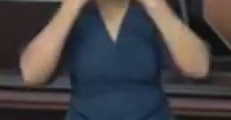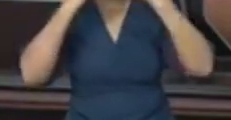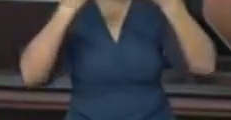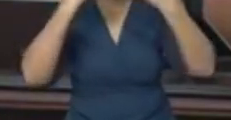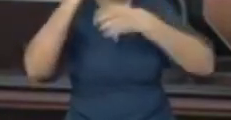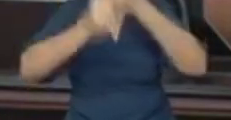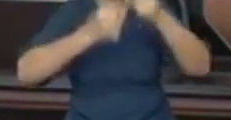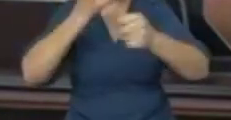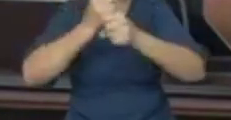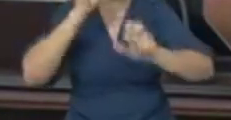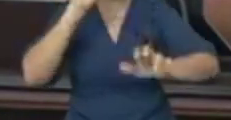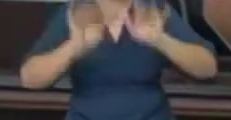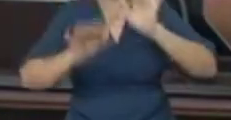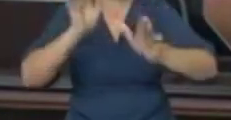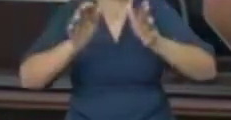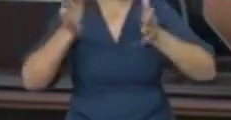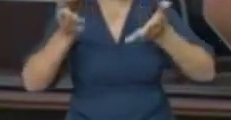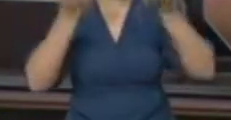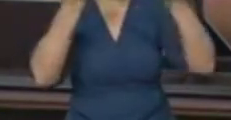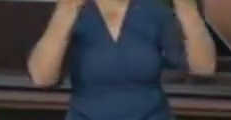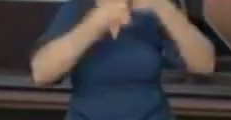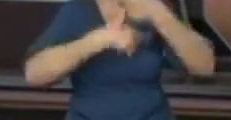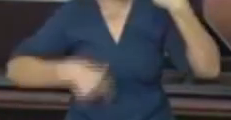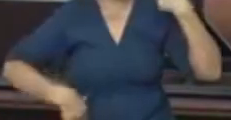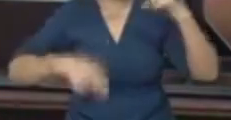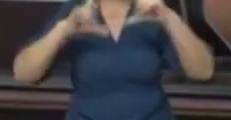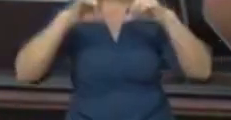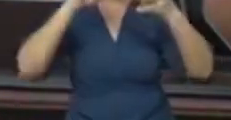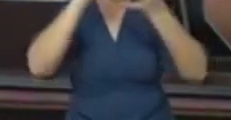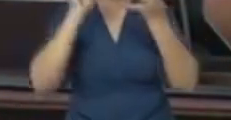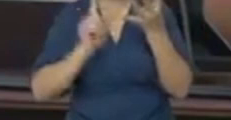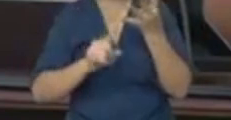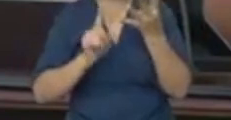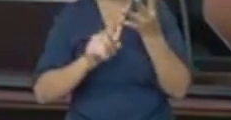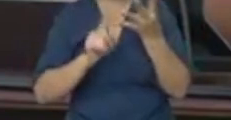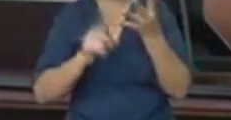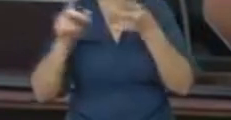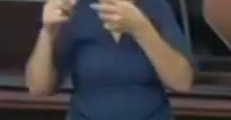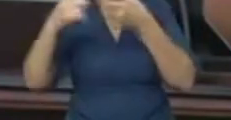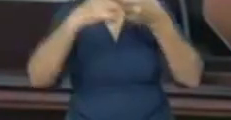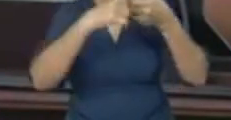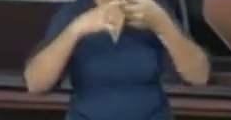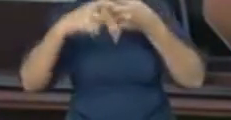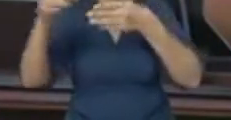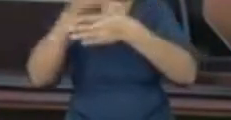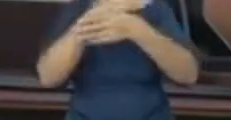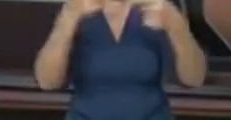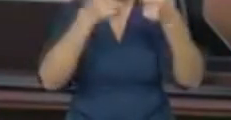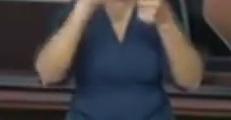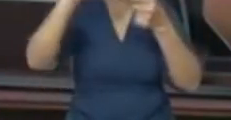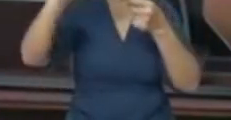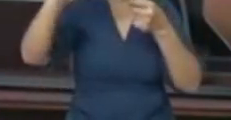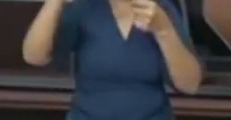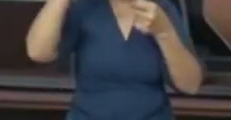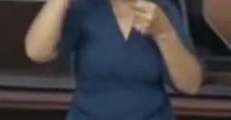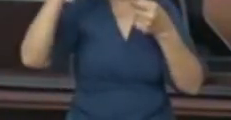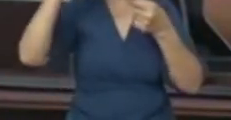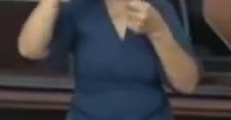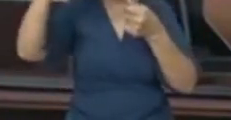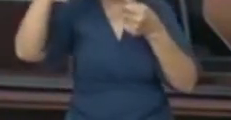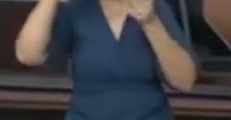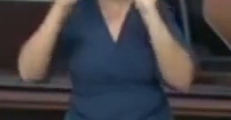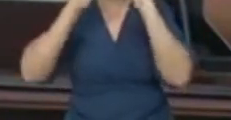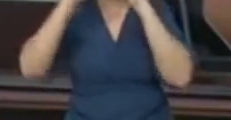de gestión de la Secretaría al Presidente de la República. Cuatro, coordinar con los sectores público y privado los esfuerzos